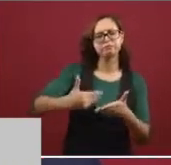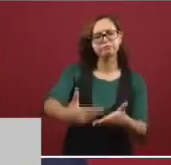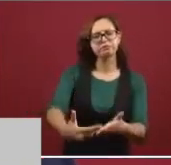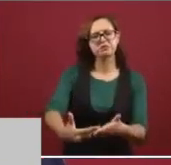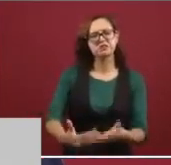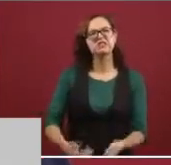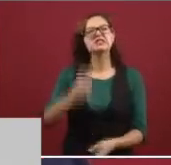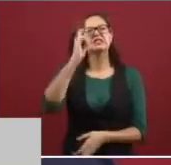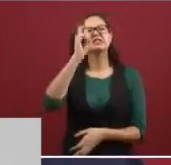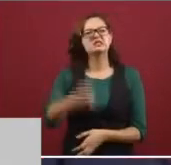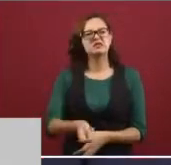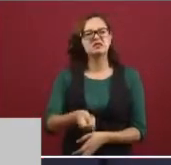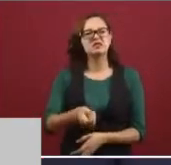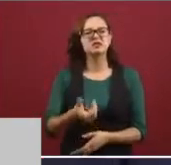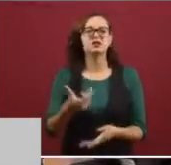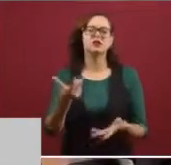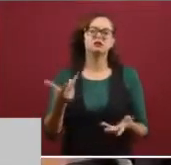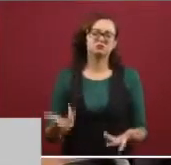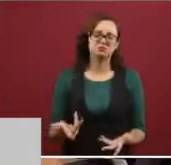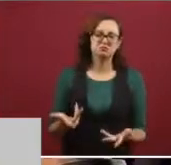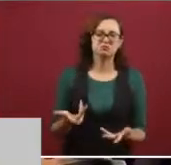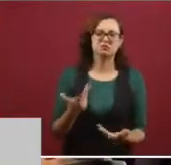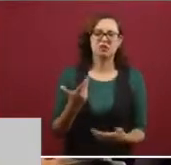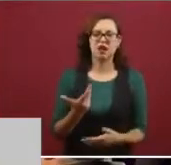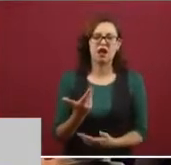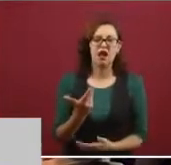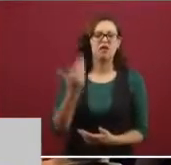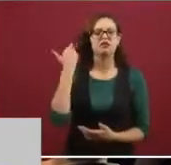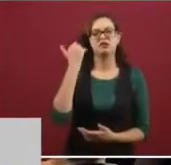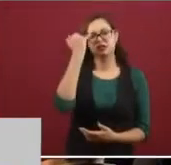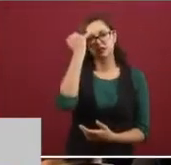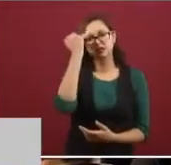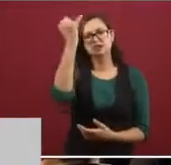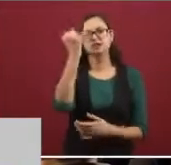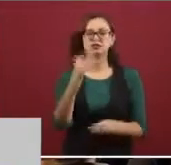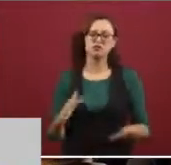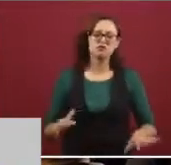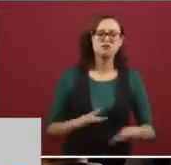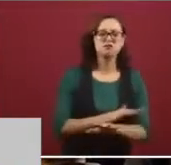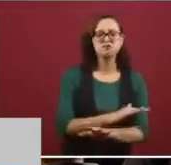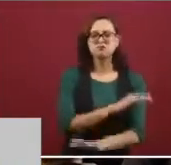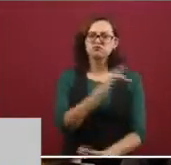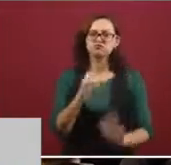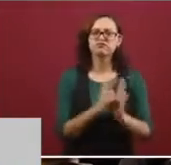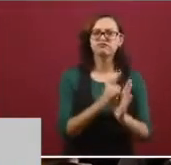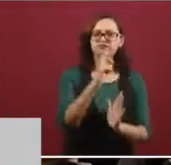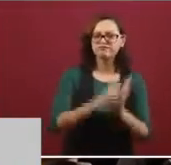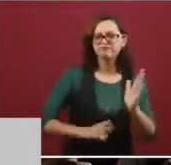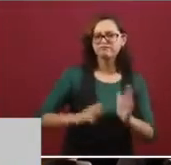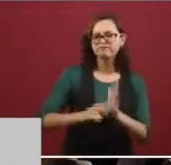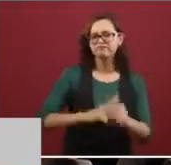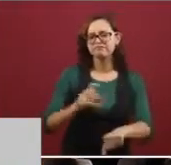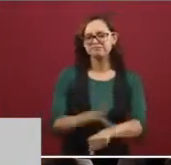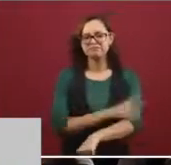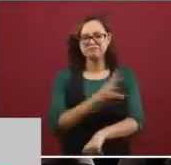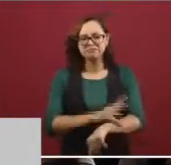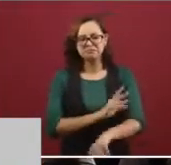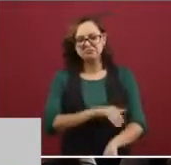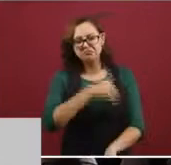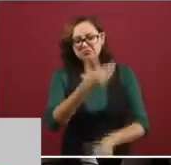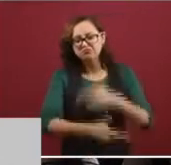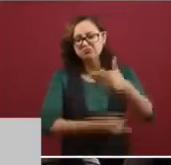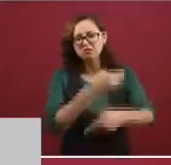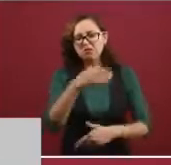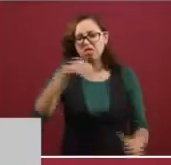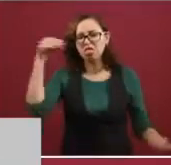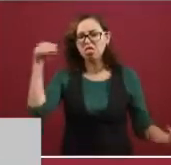crisis mayor por la caída hasta 1.650.000 barriles con tendencia a la baja. Con este plan de rescate que en esencia consiste en el apoyo a Pemex